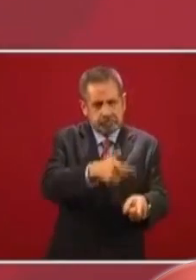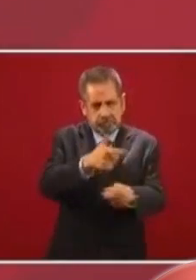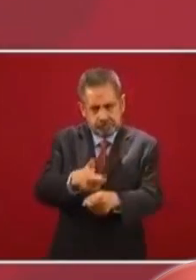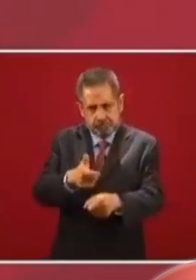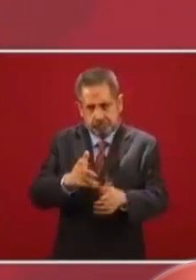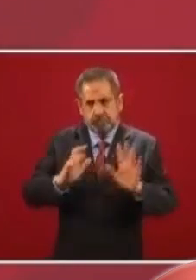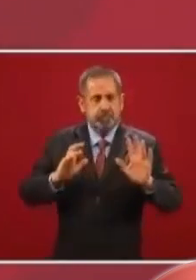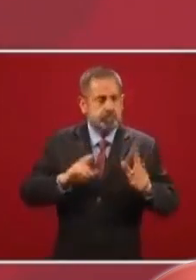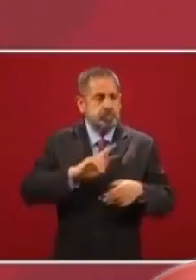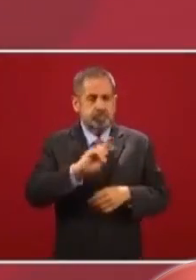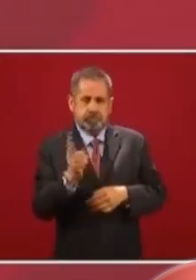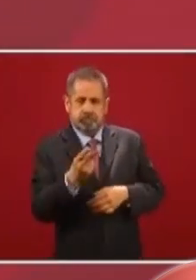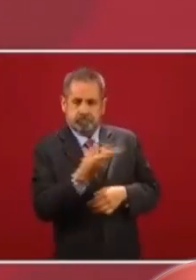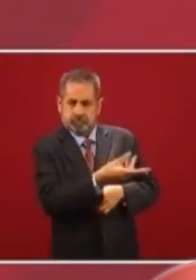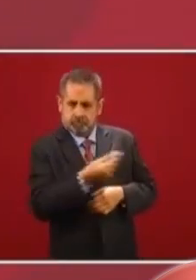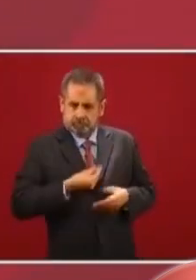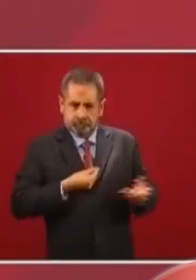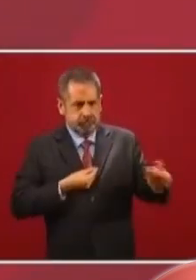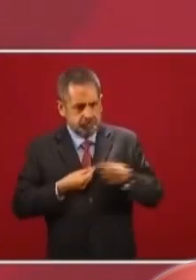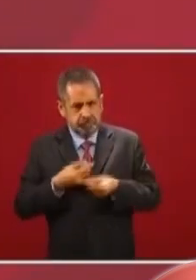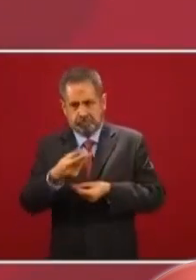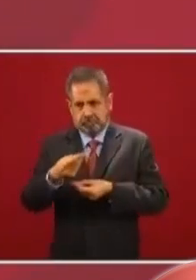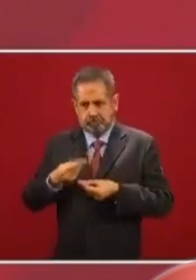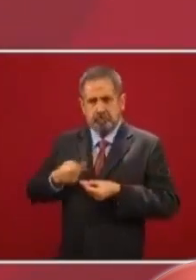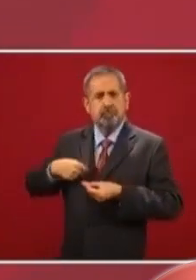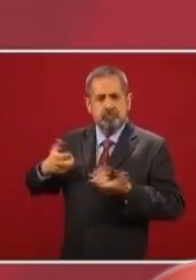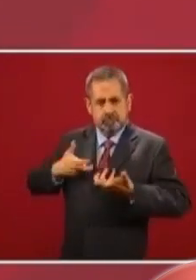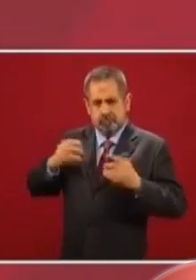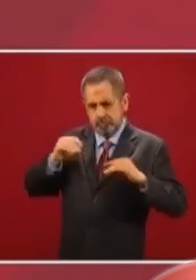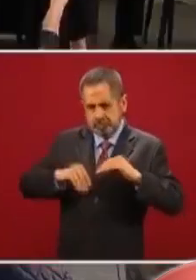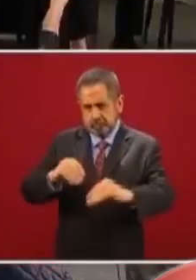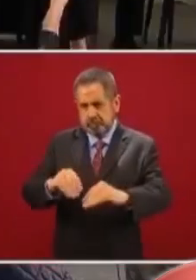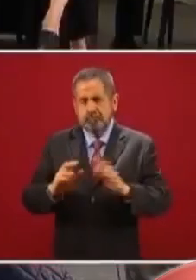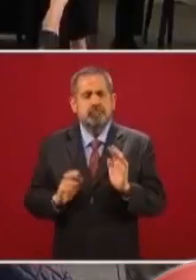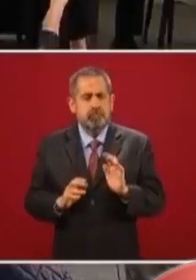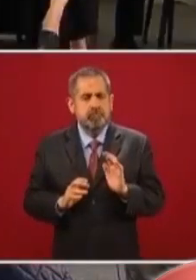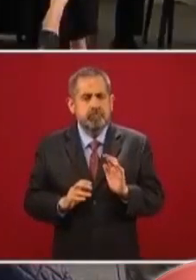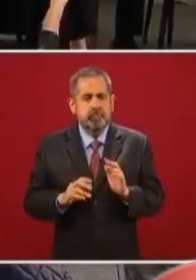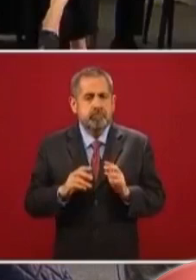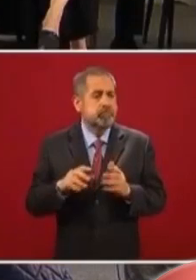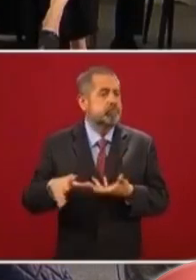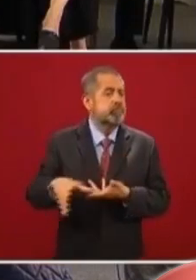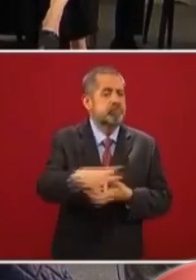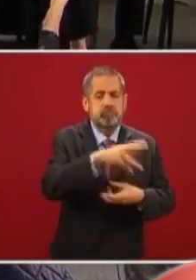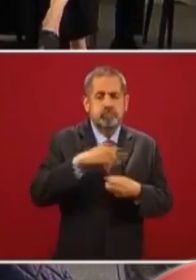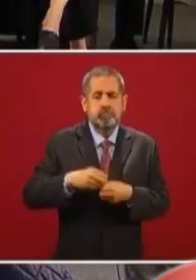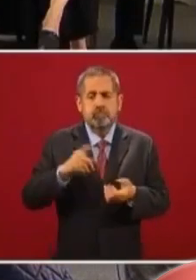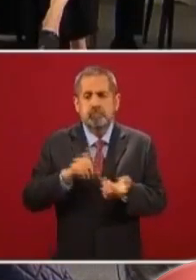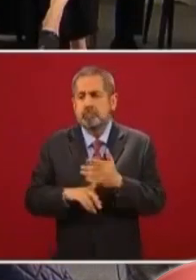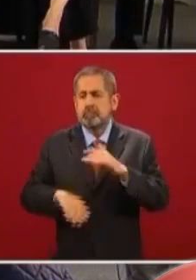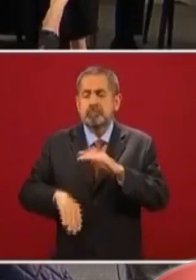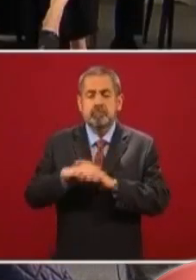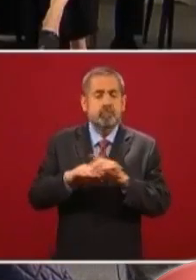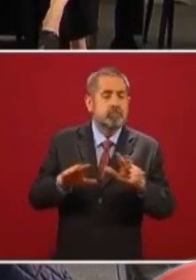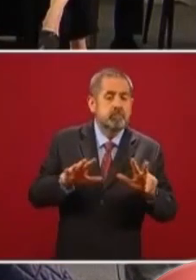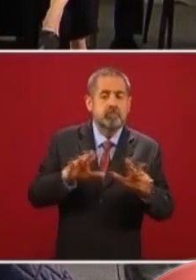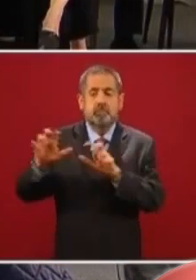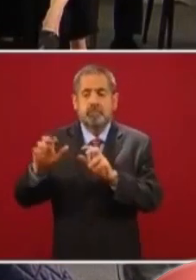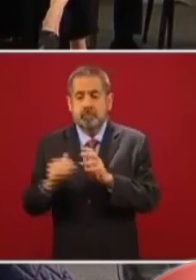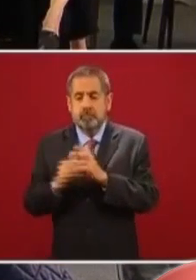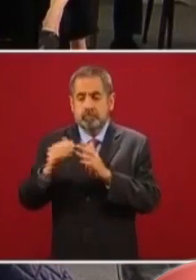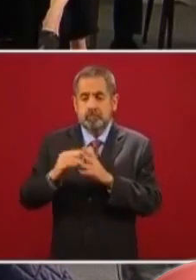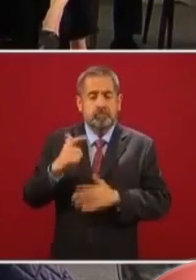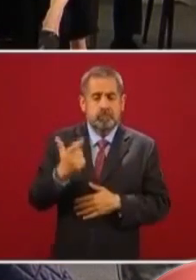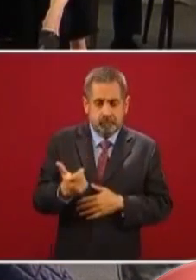que devolver o darle al gobierno federal. Entonces, de estas contraprestaciones ya hay alrededor de 800 millones de